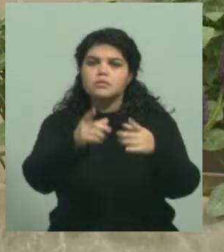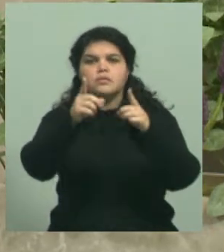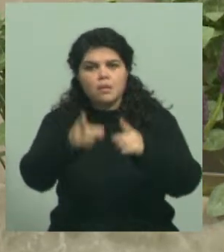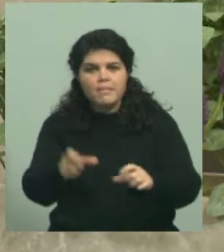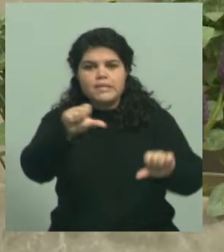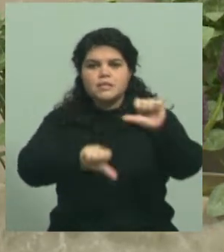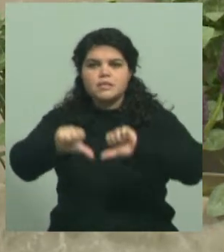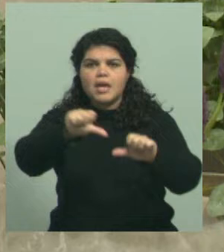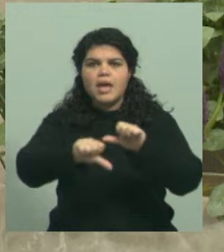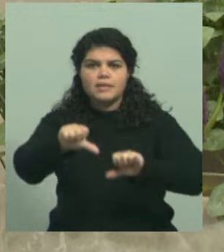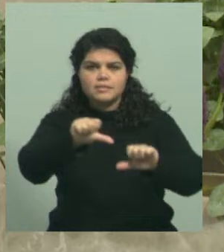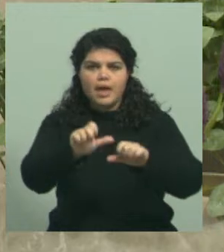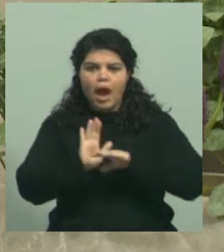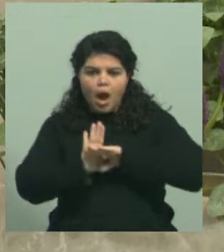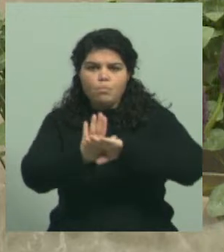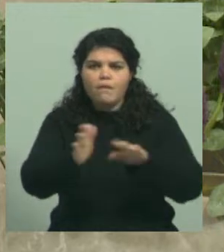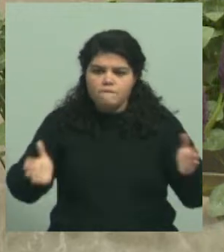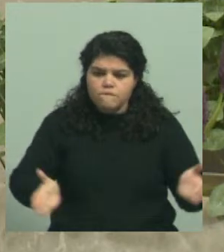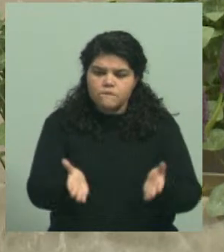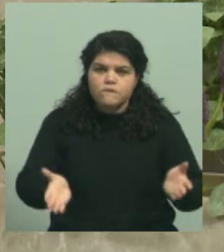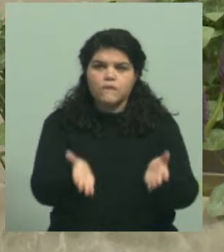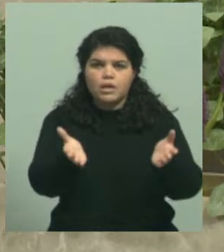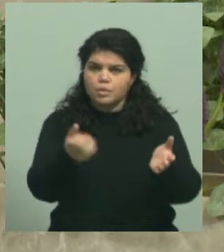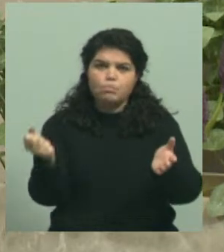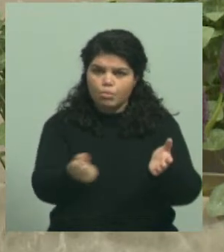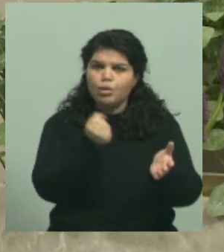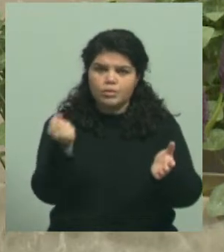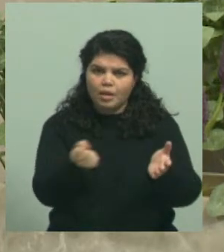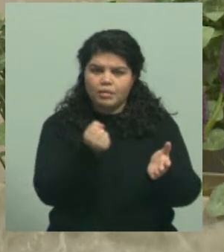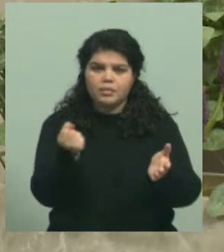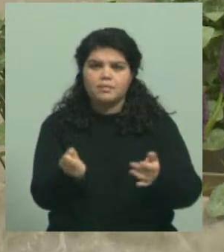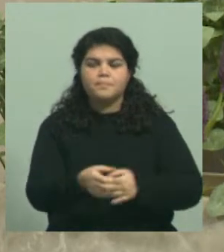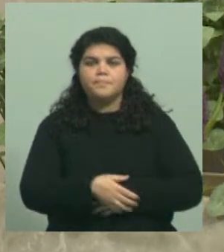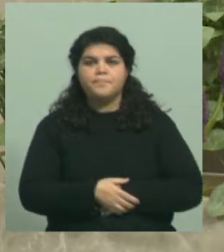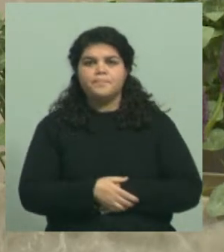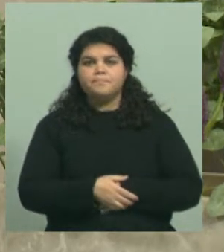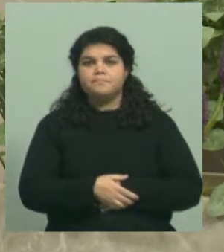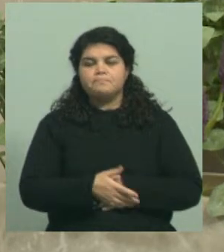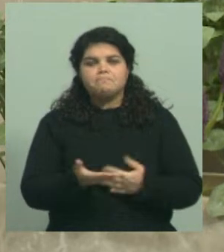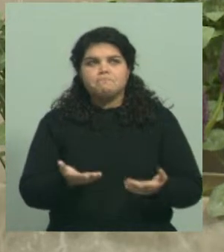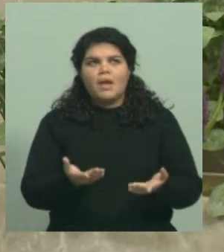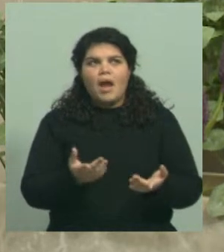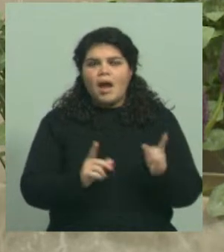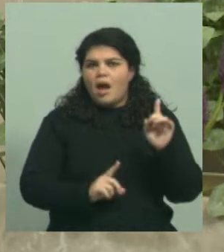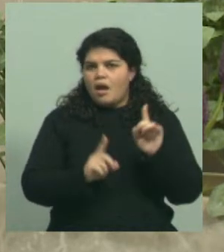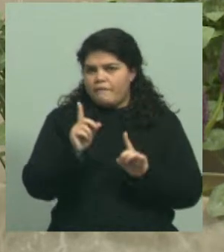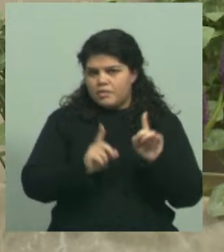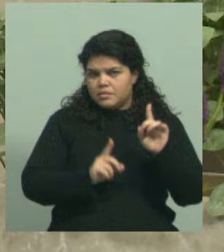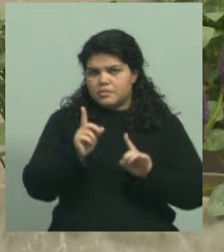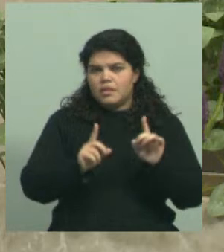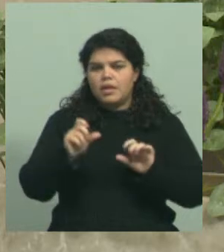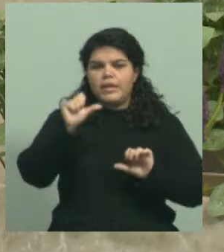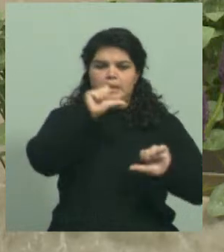algo que, además, en este último tiempo ha estado como incluso, digamos, la investigación y